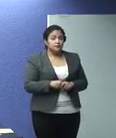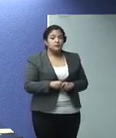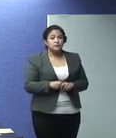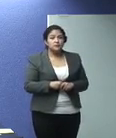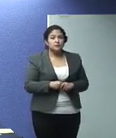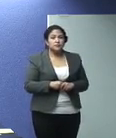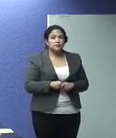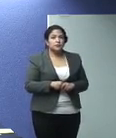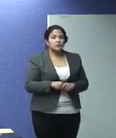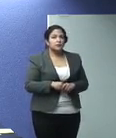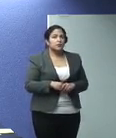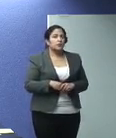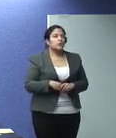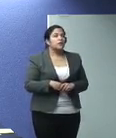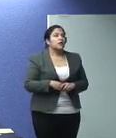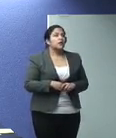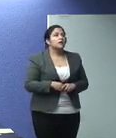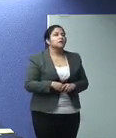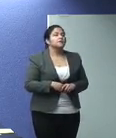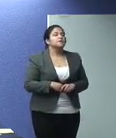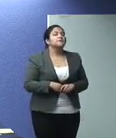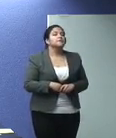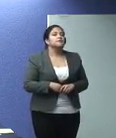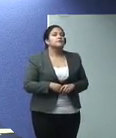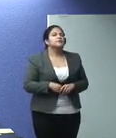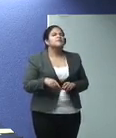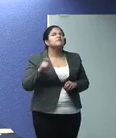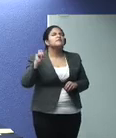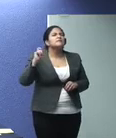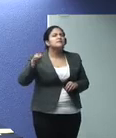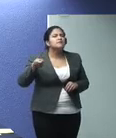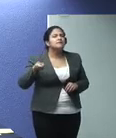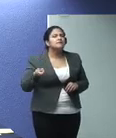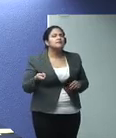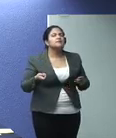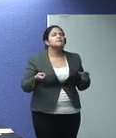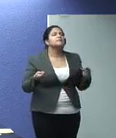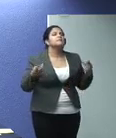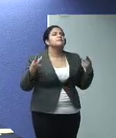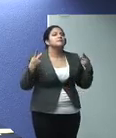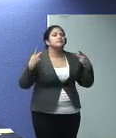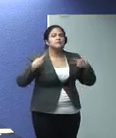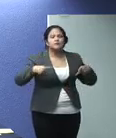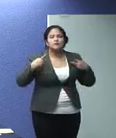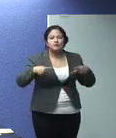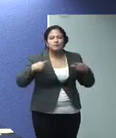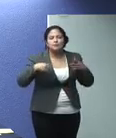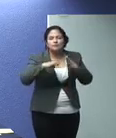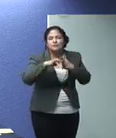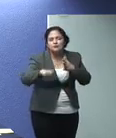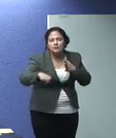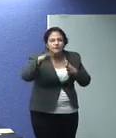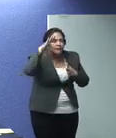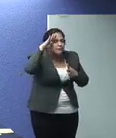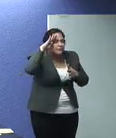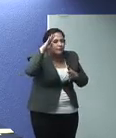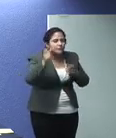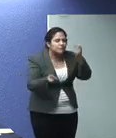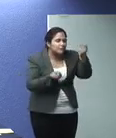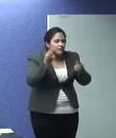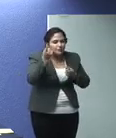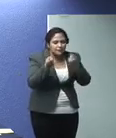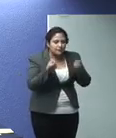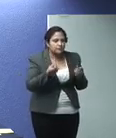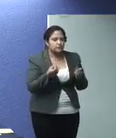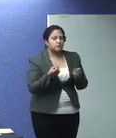surge en Estados Unidos y que parte de las premisas era rechazar que a las personas con